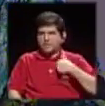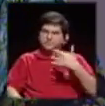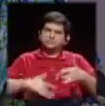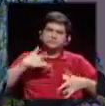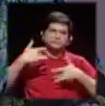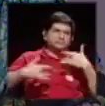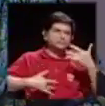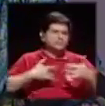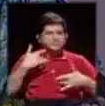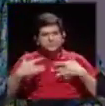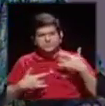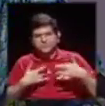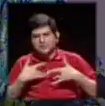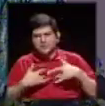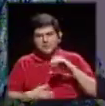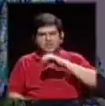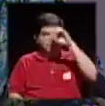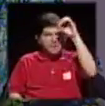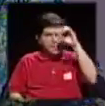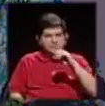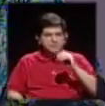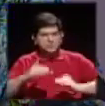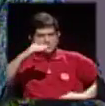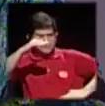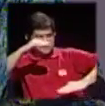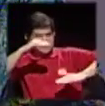que el porcentaje alto